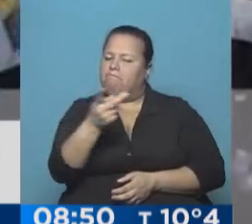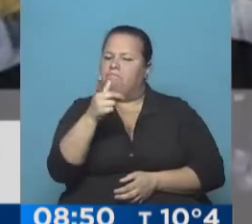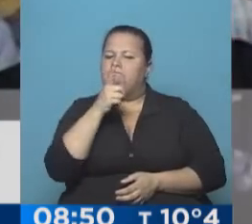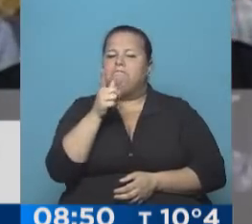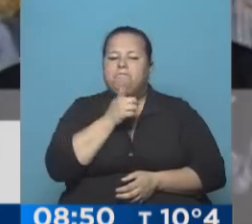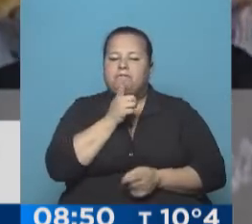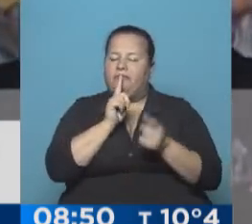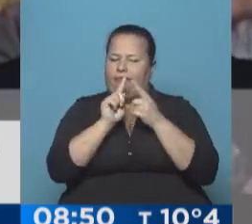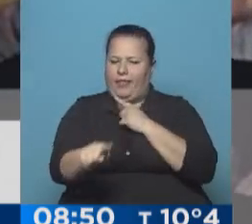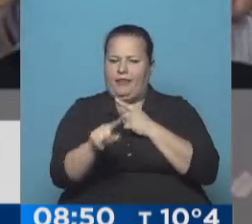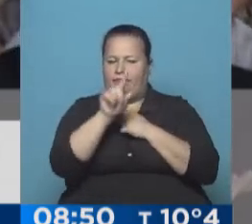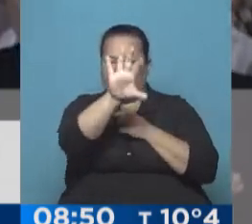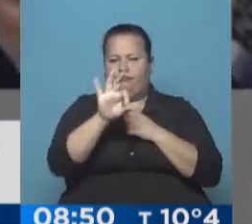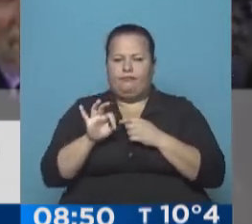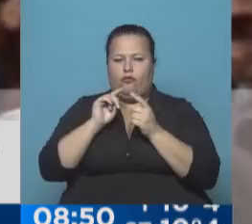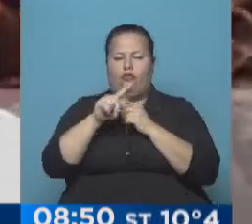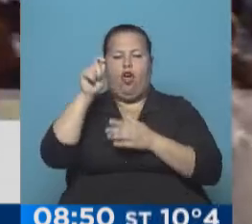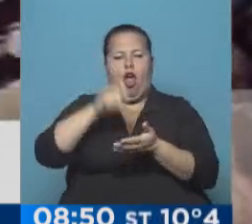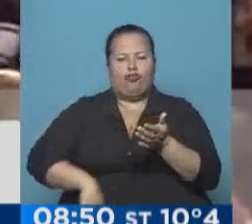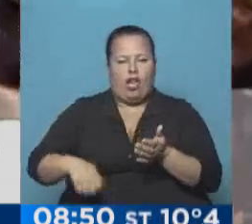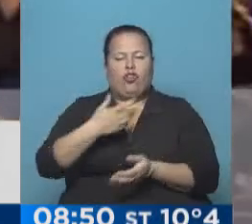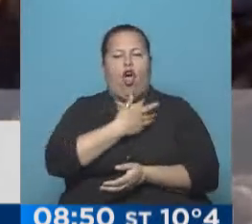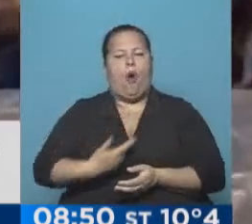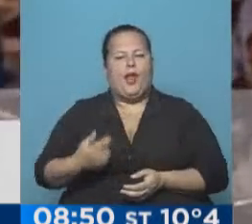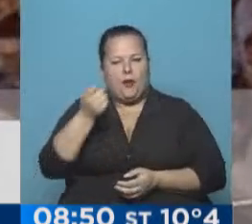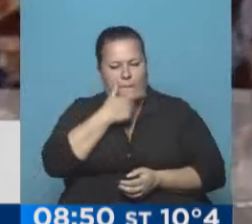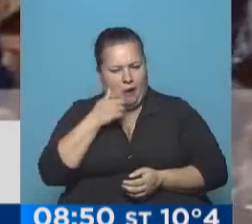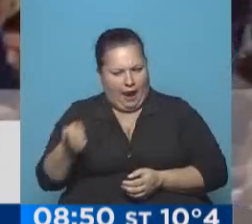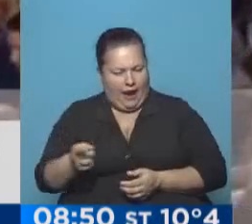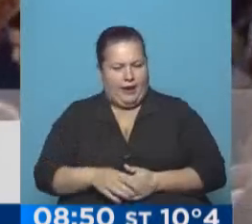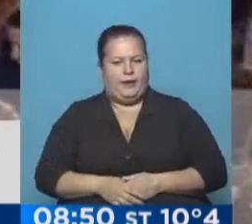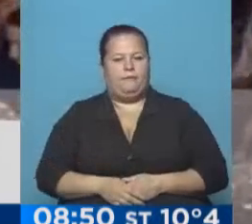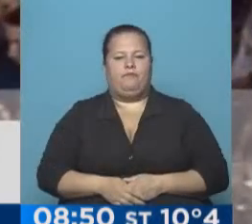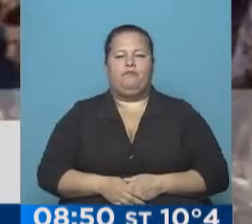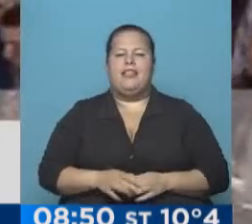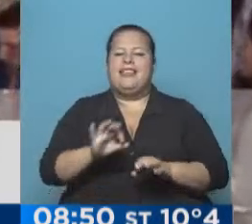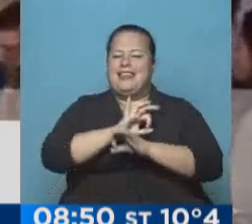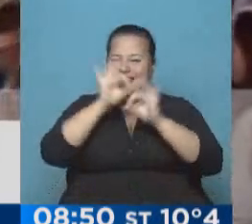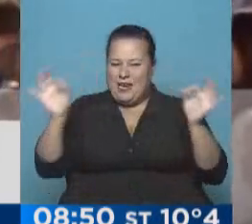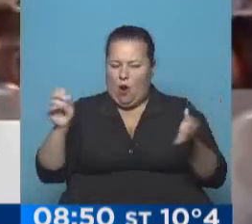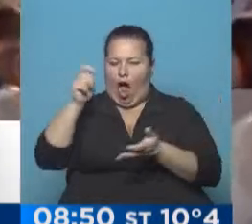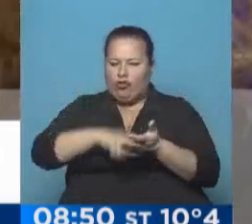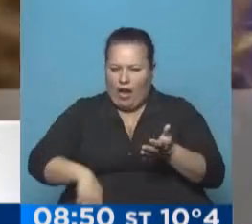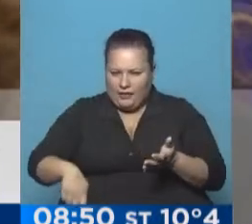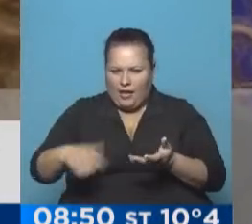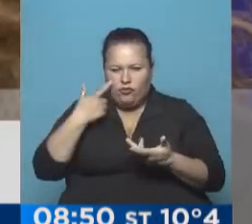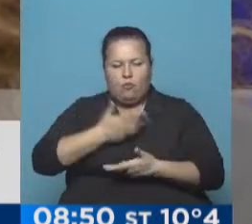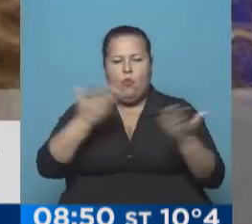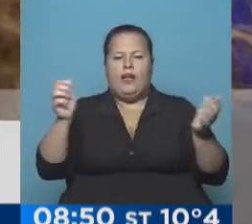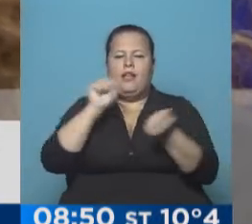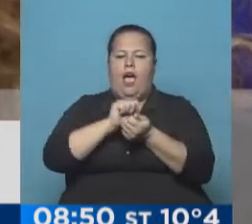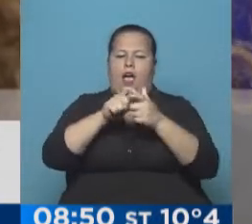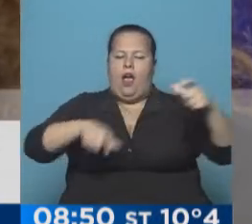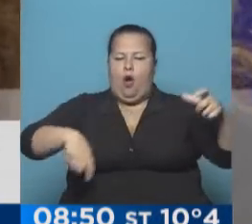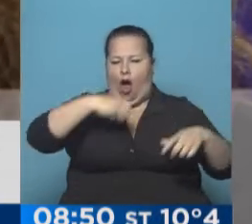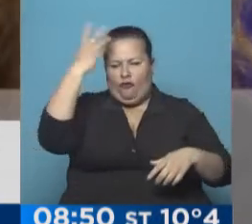ser directamente contratada por el gobierno de Mauricio macri ninguna de estas contrataciones ha sido publicada en el boletín